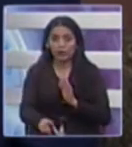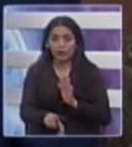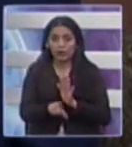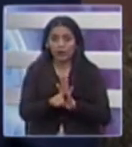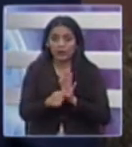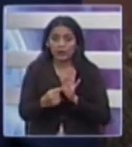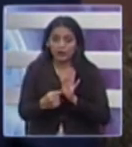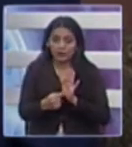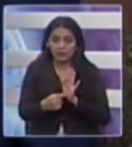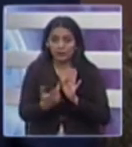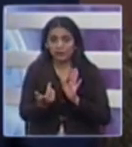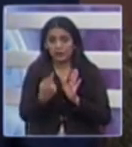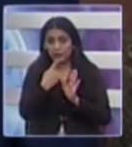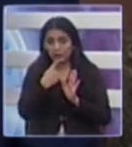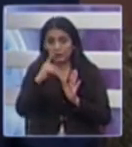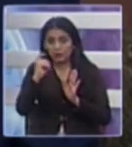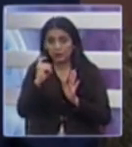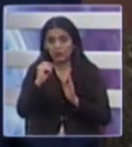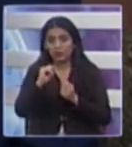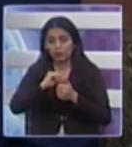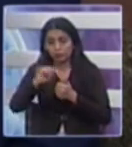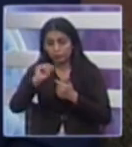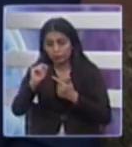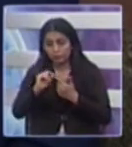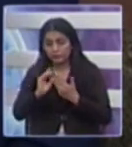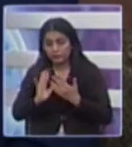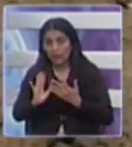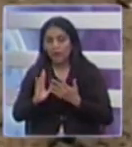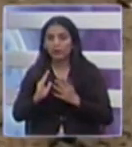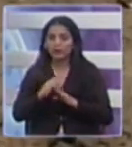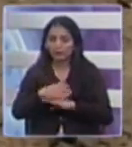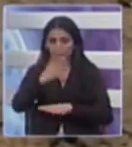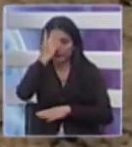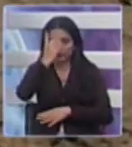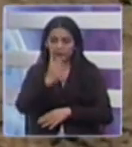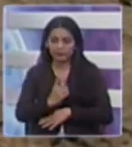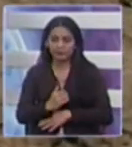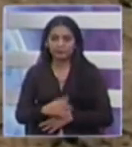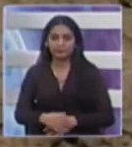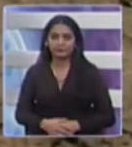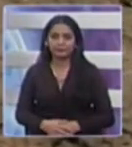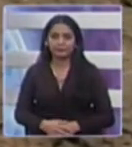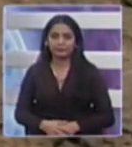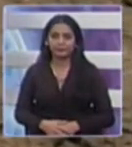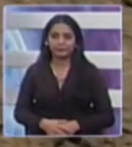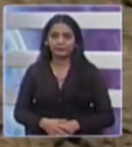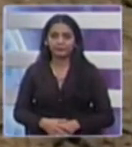Pública, estaremos viendo lo que mejor le corresponda a Cuenca. En Cuenca, Leonardo Sánchez, Telerama Noticias.